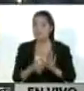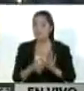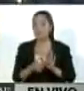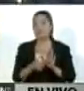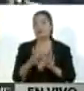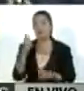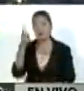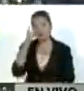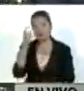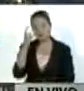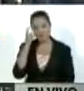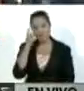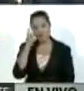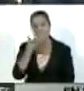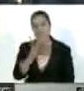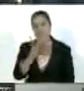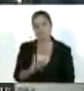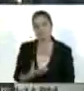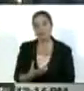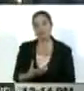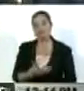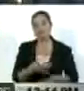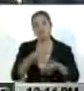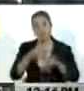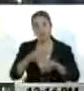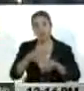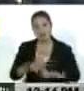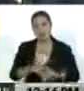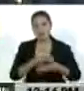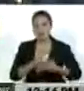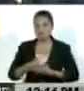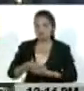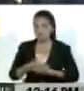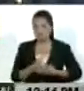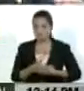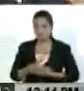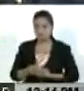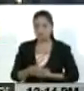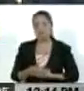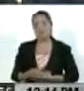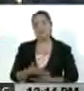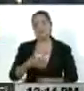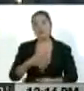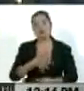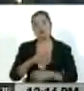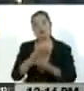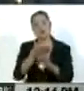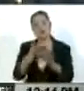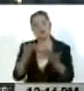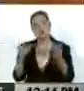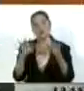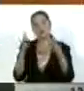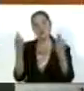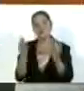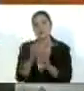fecha de la natividad del niño Jesús, nosotros del órgano superior les deseamos a toda la